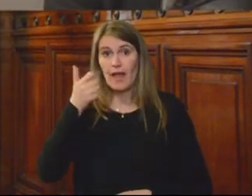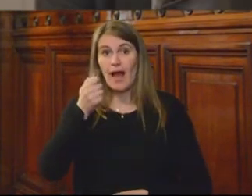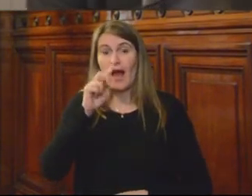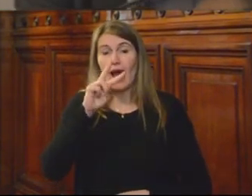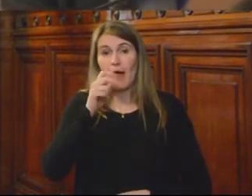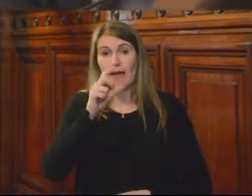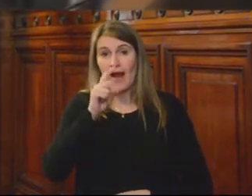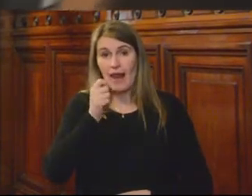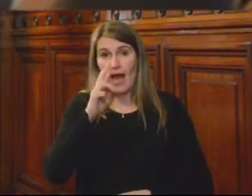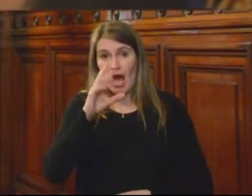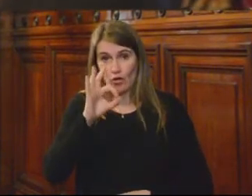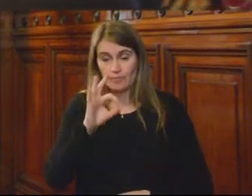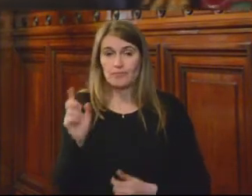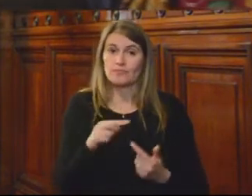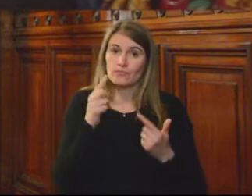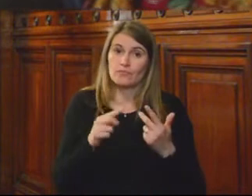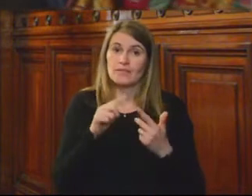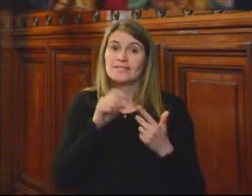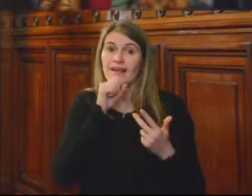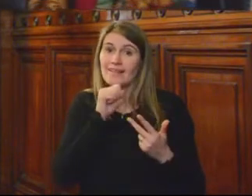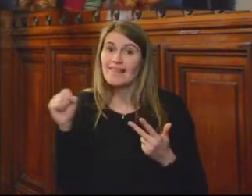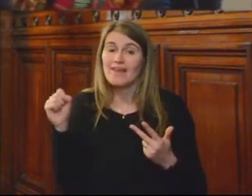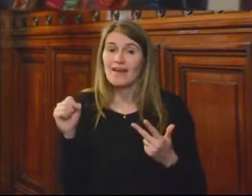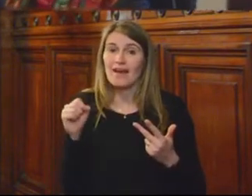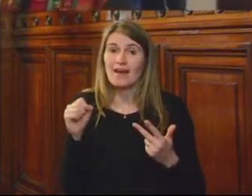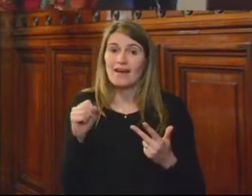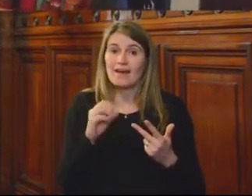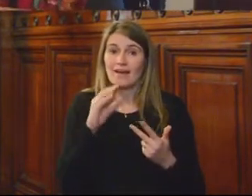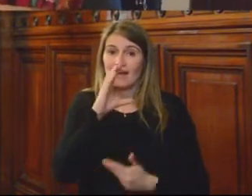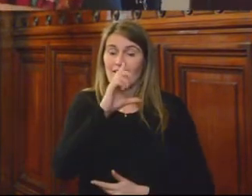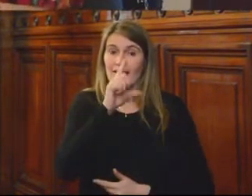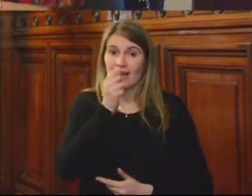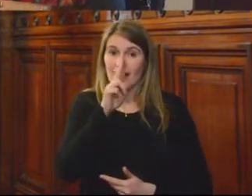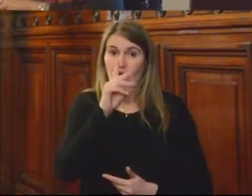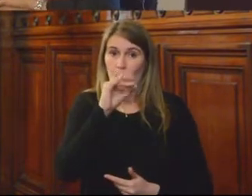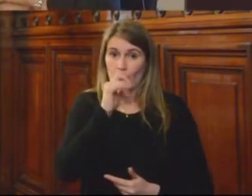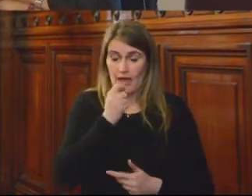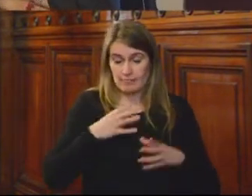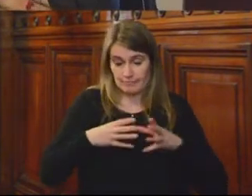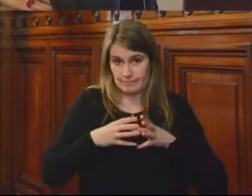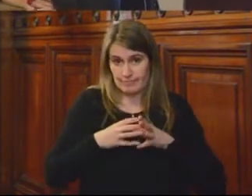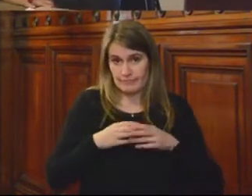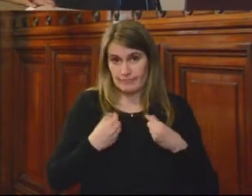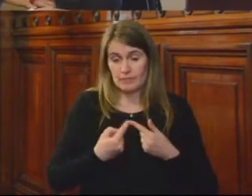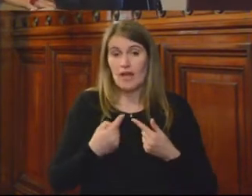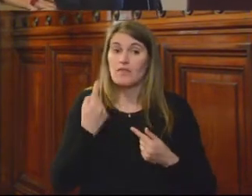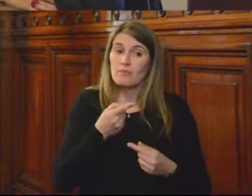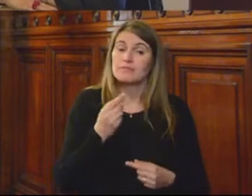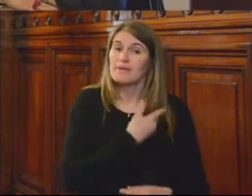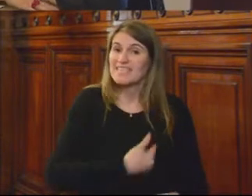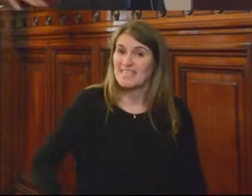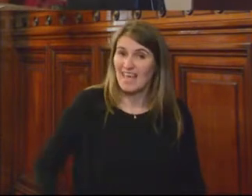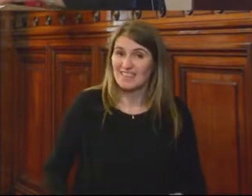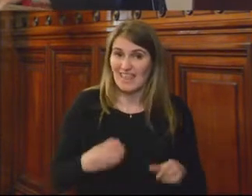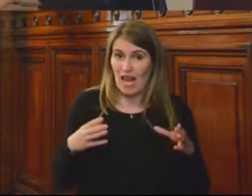secretaria ejecutiva adjunta María Claudia Pulido, soy Francisco Iguren, presidente de la comisión y relator